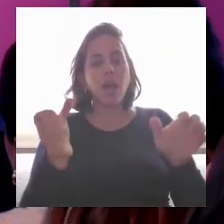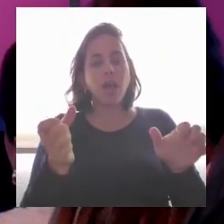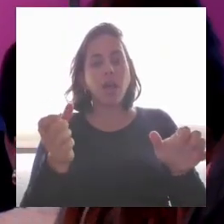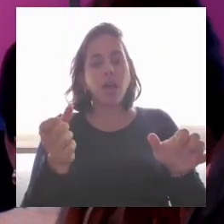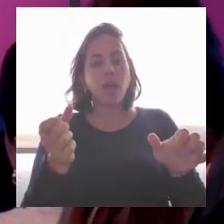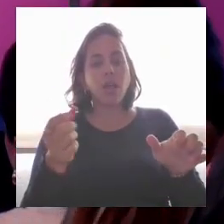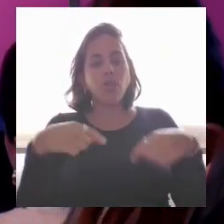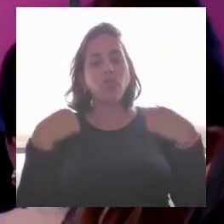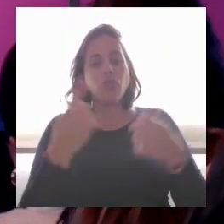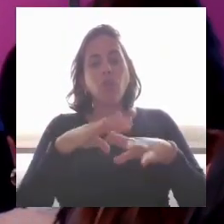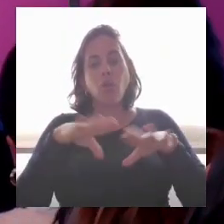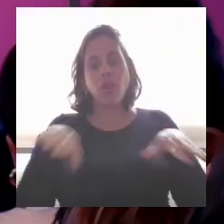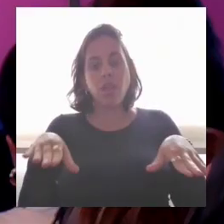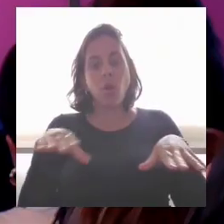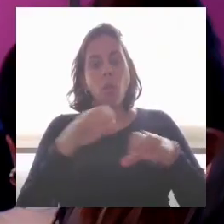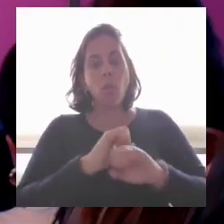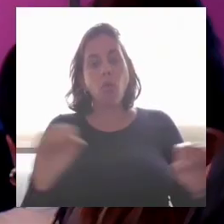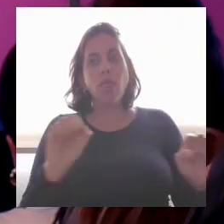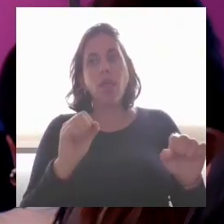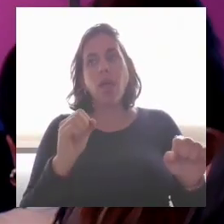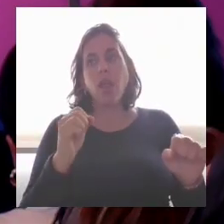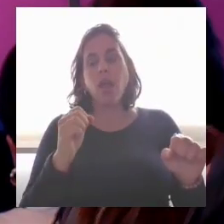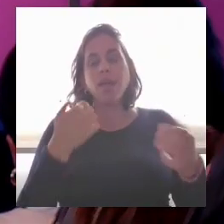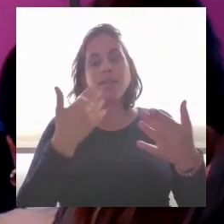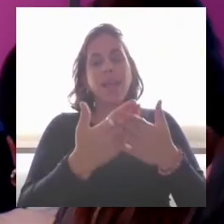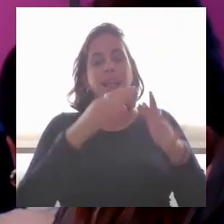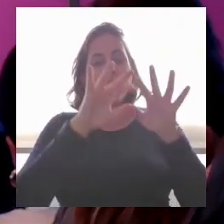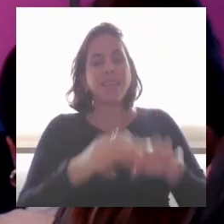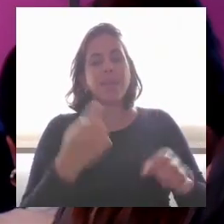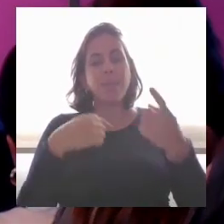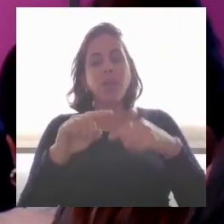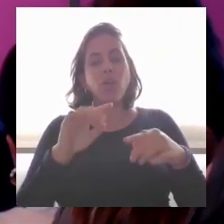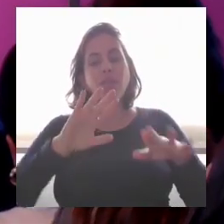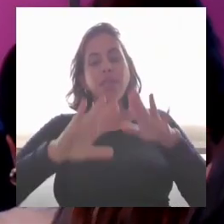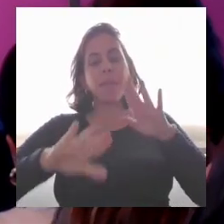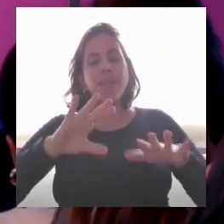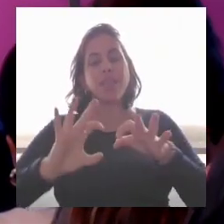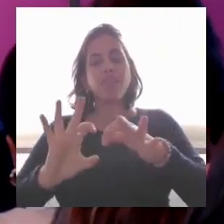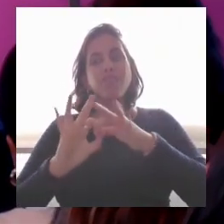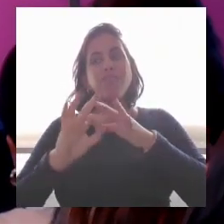son niños que pueden acercarse a los textos, pero que dependen de un otro que le lea